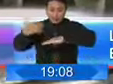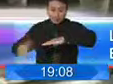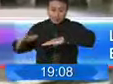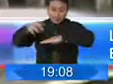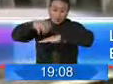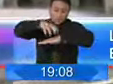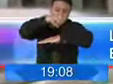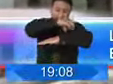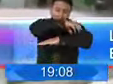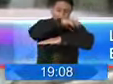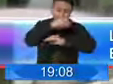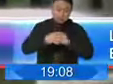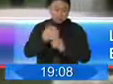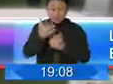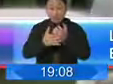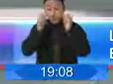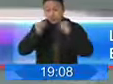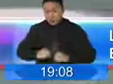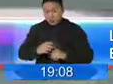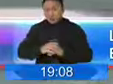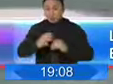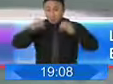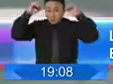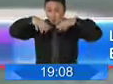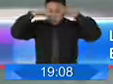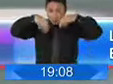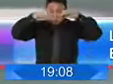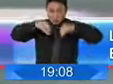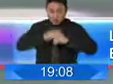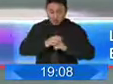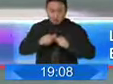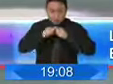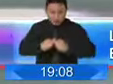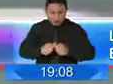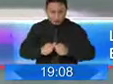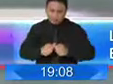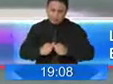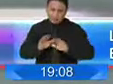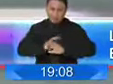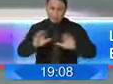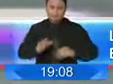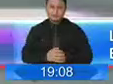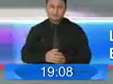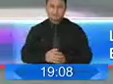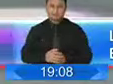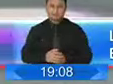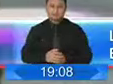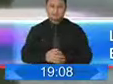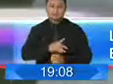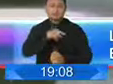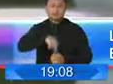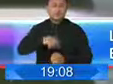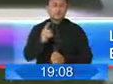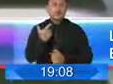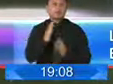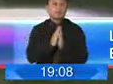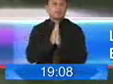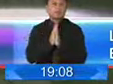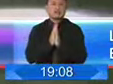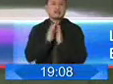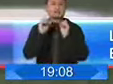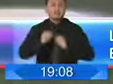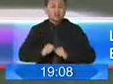menos evitar en cada invierno el empantanamiento de las aguas. Aquí lo único que nosotros pediríamos es un poco de